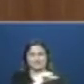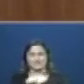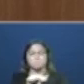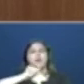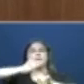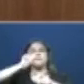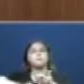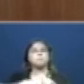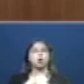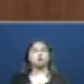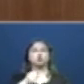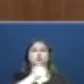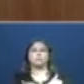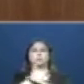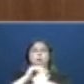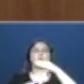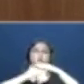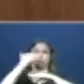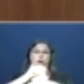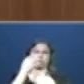Castilla en cualquier